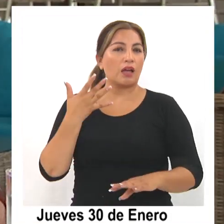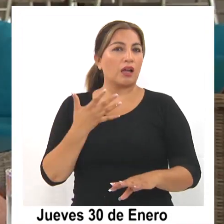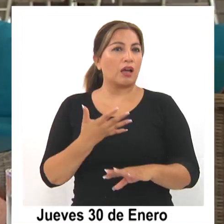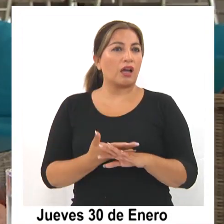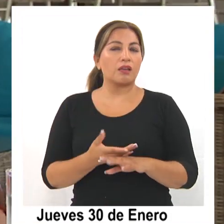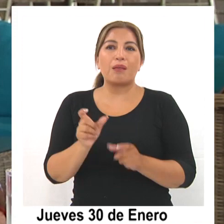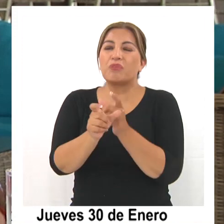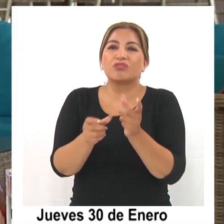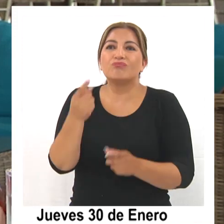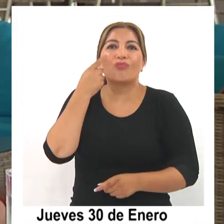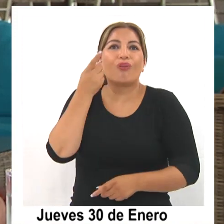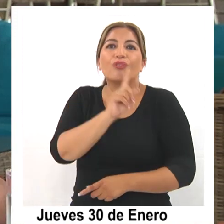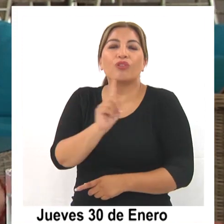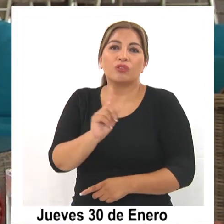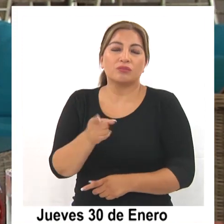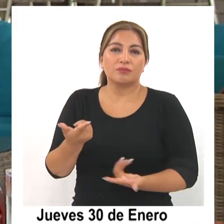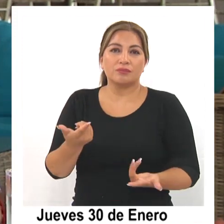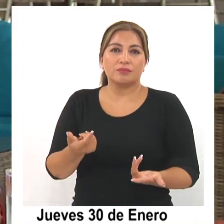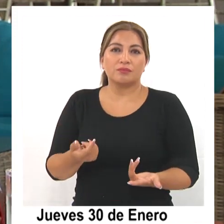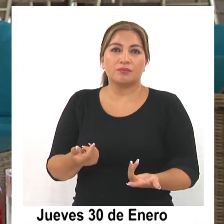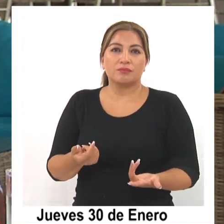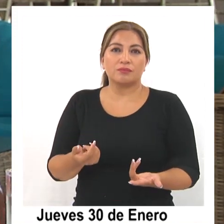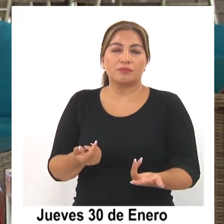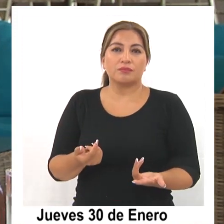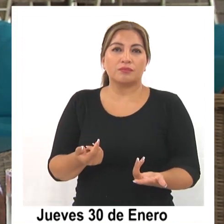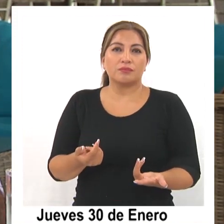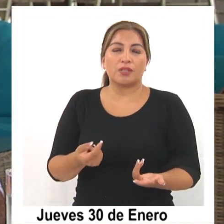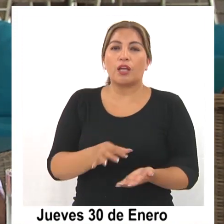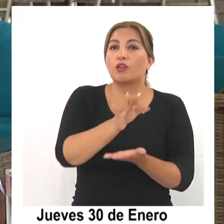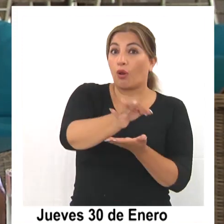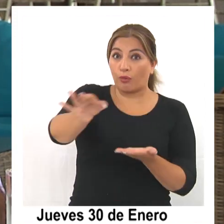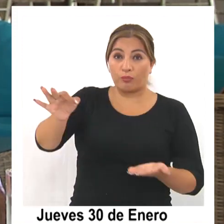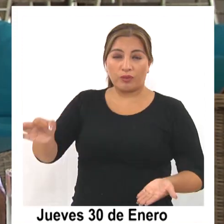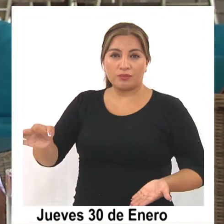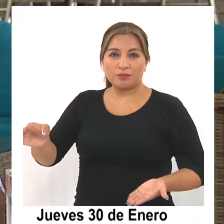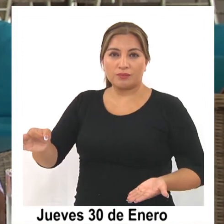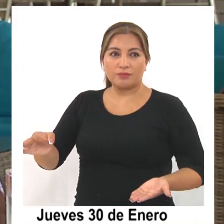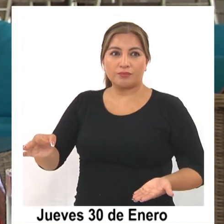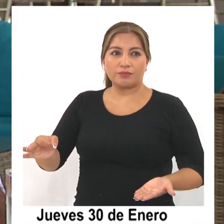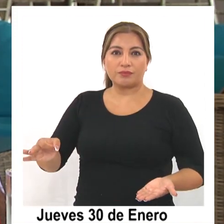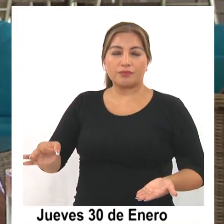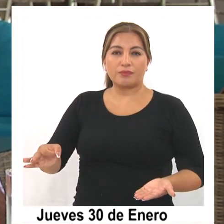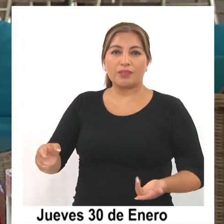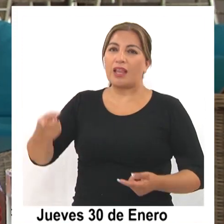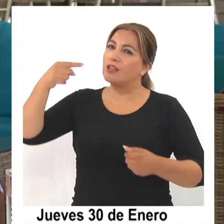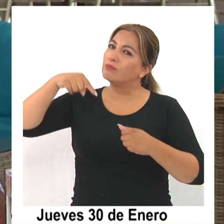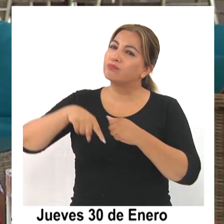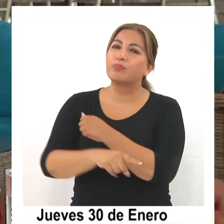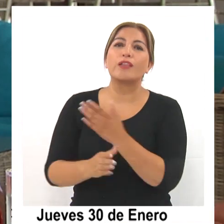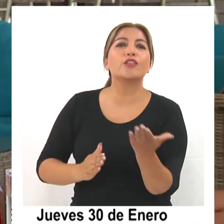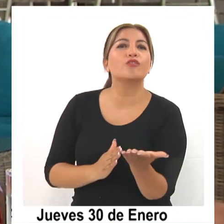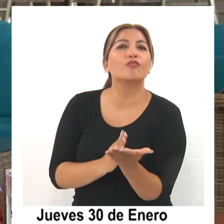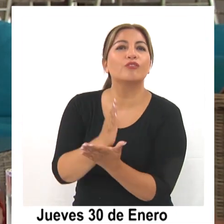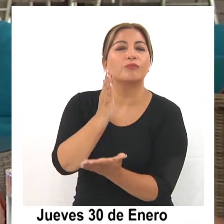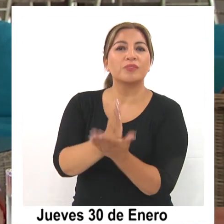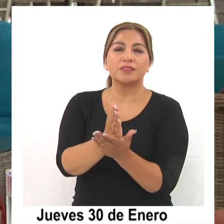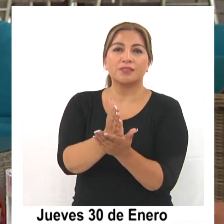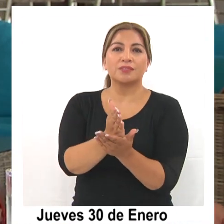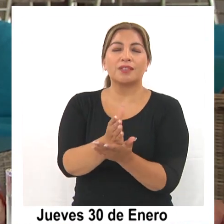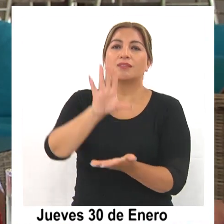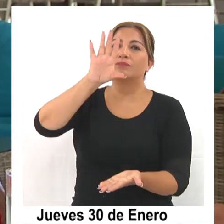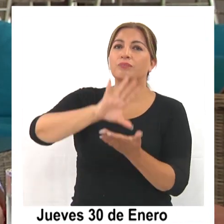un gran desconocimiento muchas veces de los grandes centros urbanos de las raíces del origen de nuestro